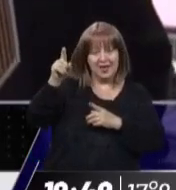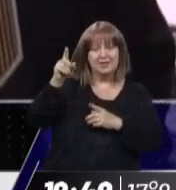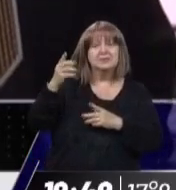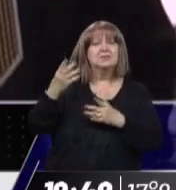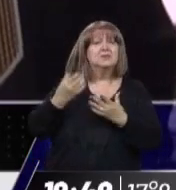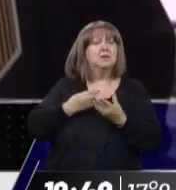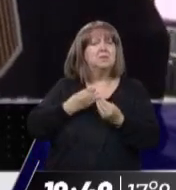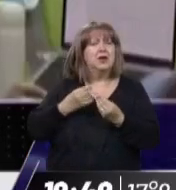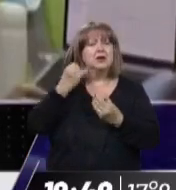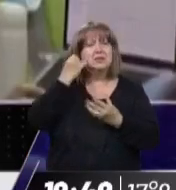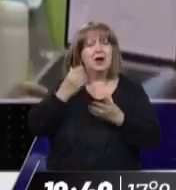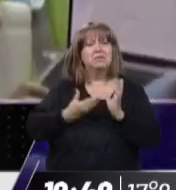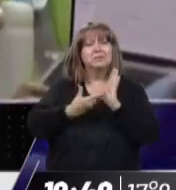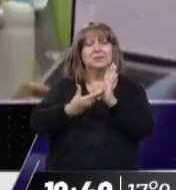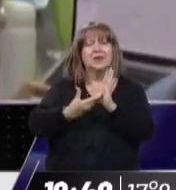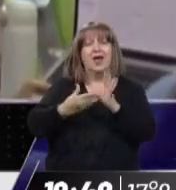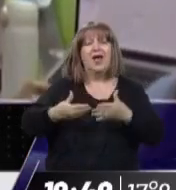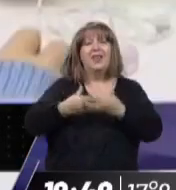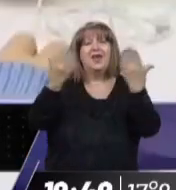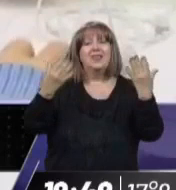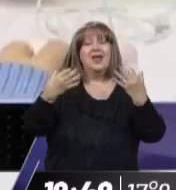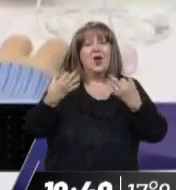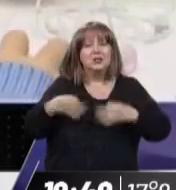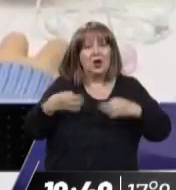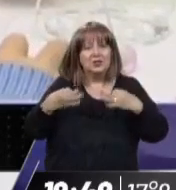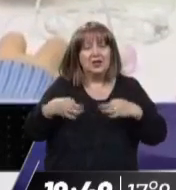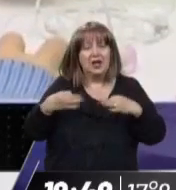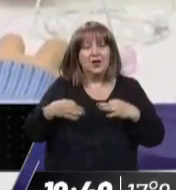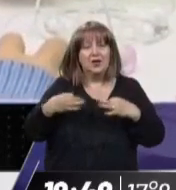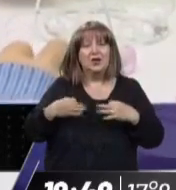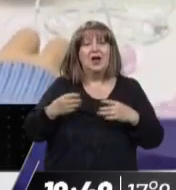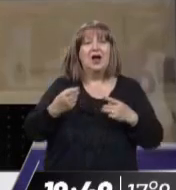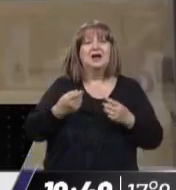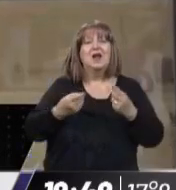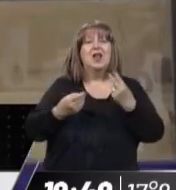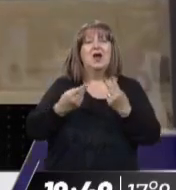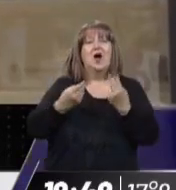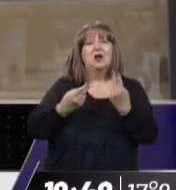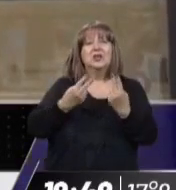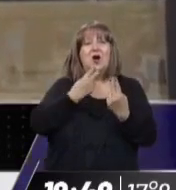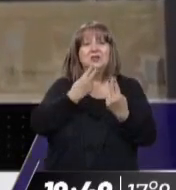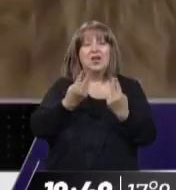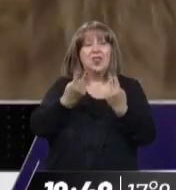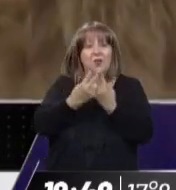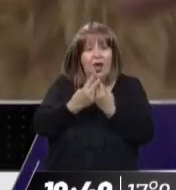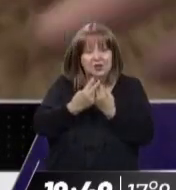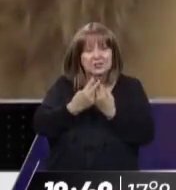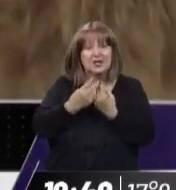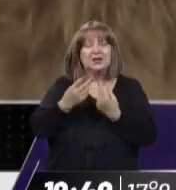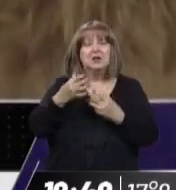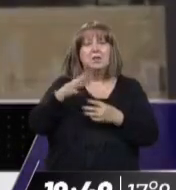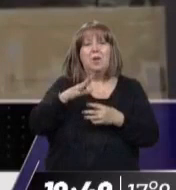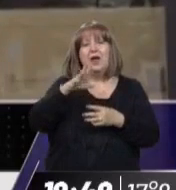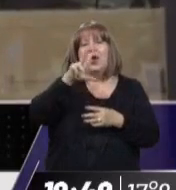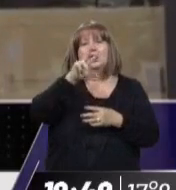para lanzar las ofertas del Día de los Solteros, que aquí también llaman doble once. Mensualmente tenemos una cantidad de